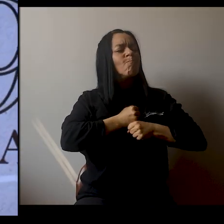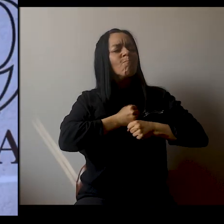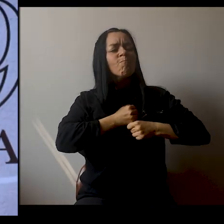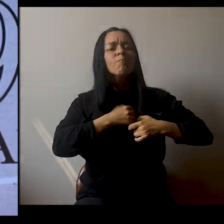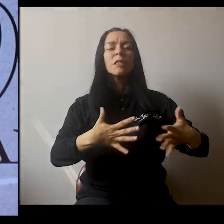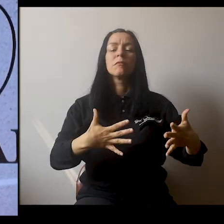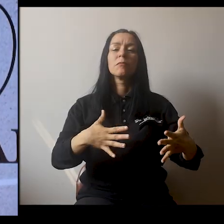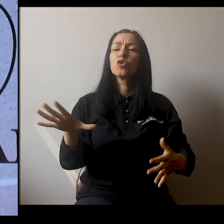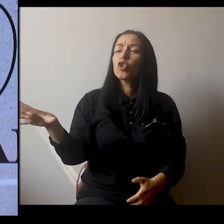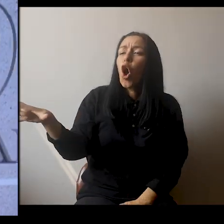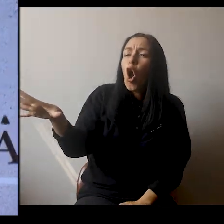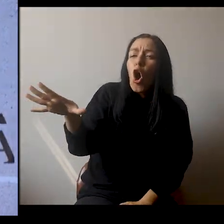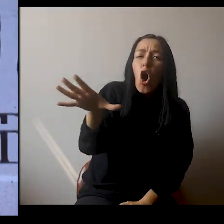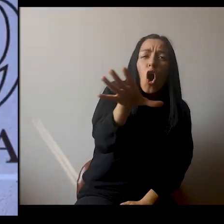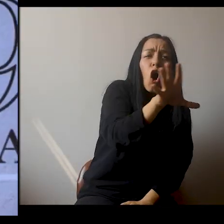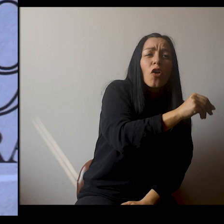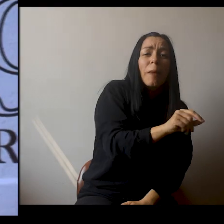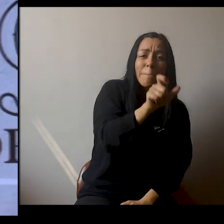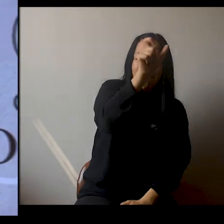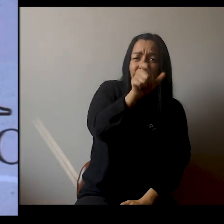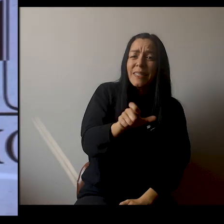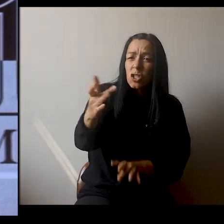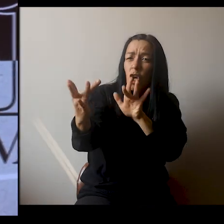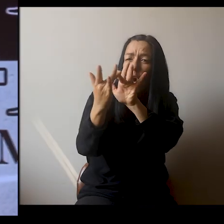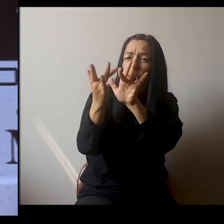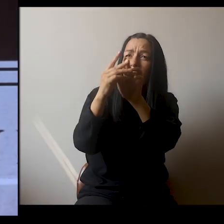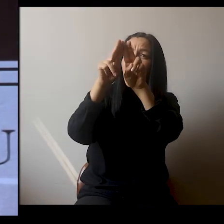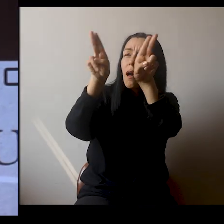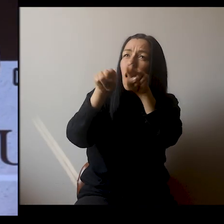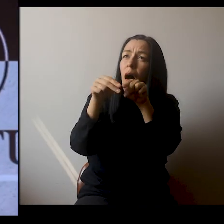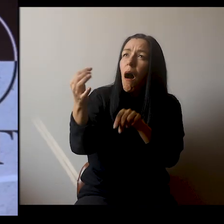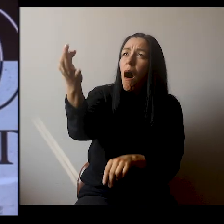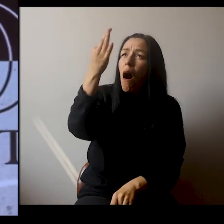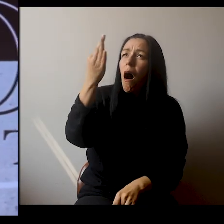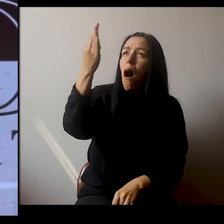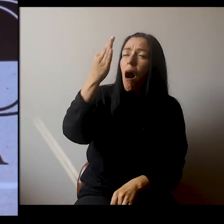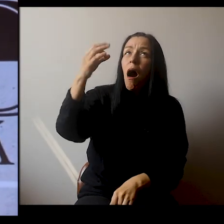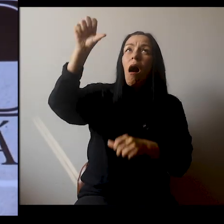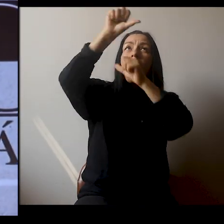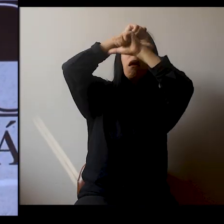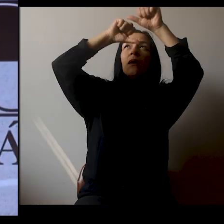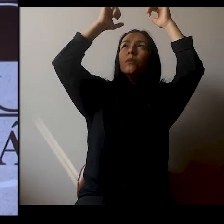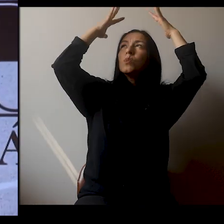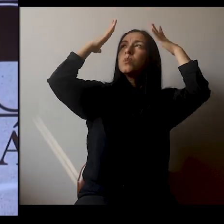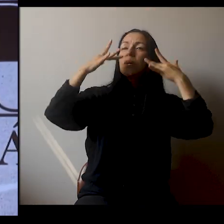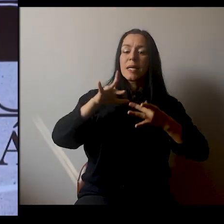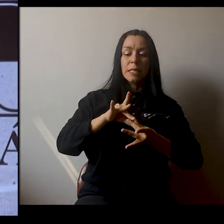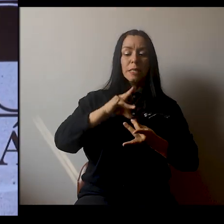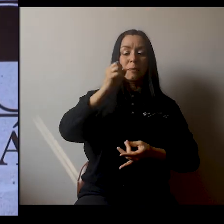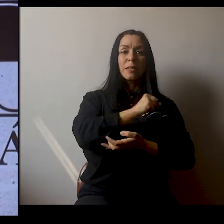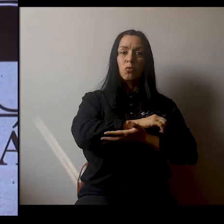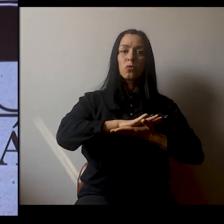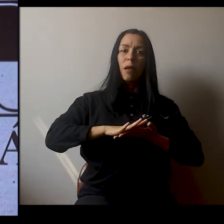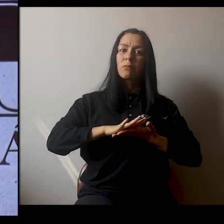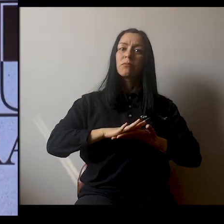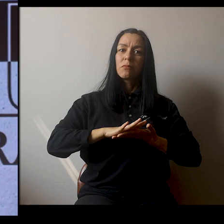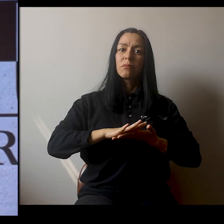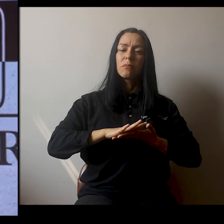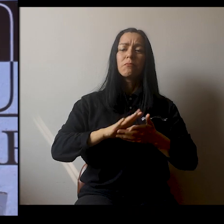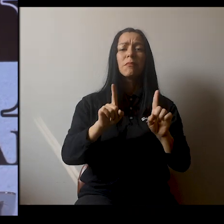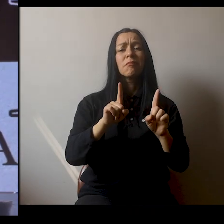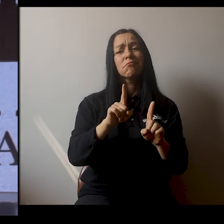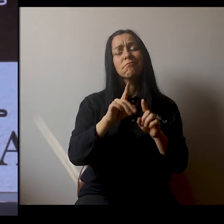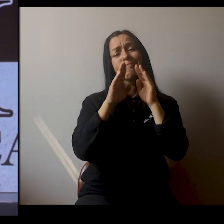Santo. Y todos los que estamos acá y los que están conectados estamos llenos del Espíritu, o tenemos más bien al